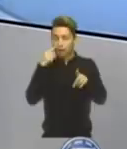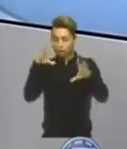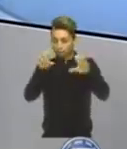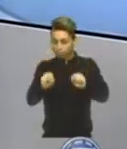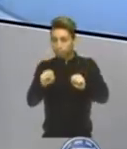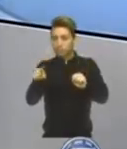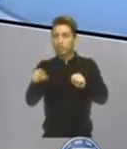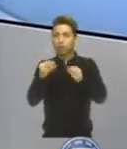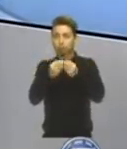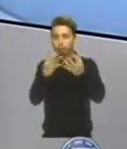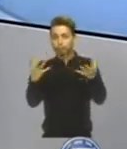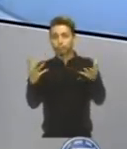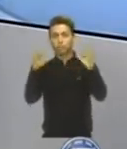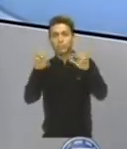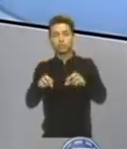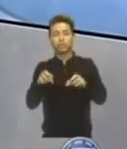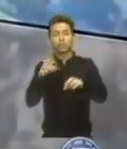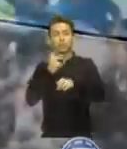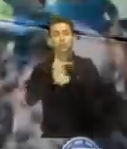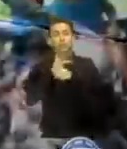varios guatemaltecos.